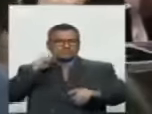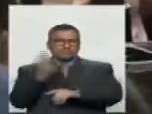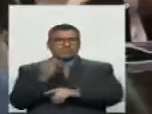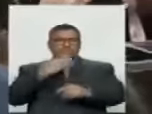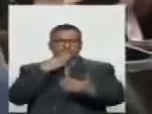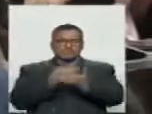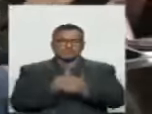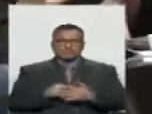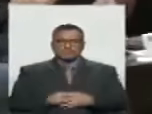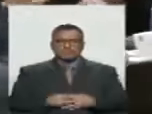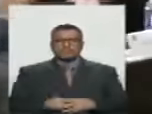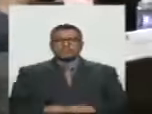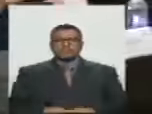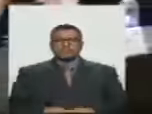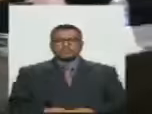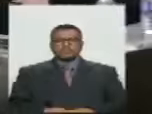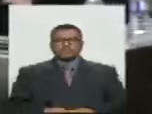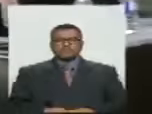Muchas gracias.